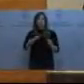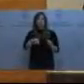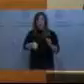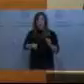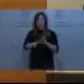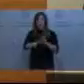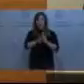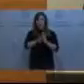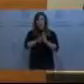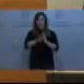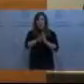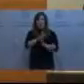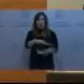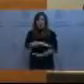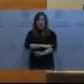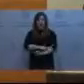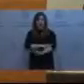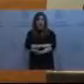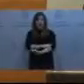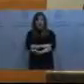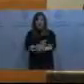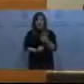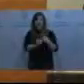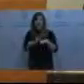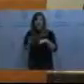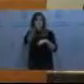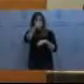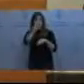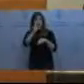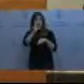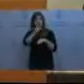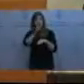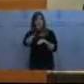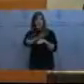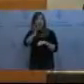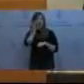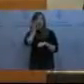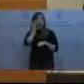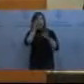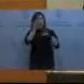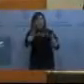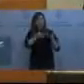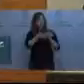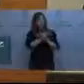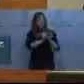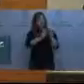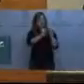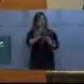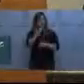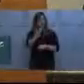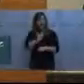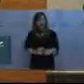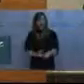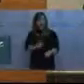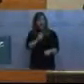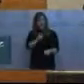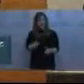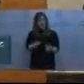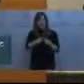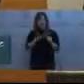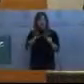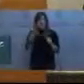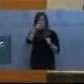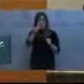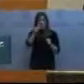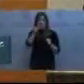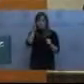en el Gobierno de determinados consejeros y consejeras está usted decepcionando y defraudando a los asturianos, que